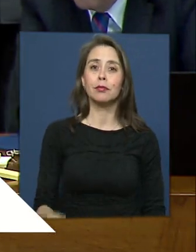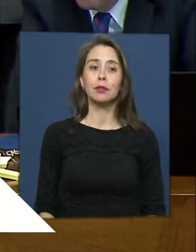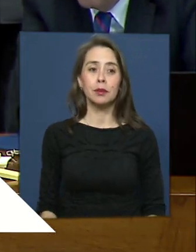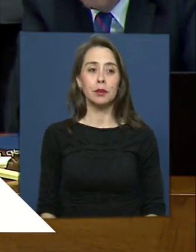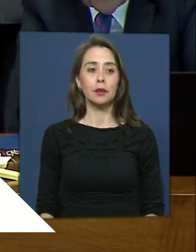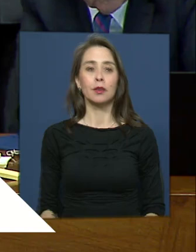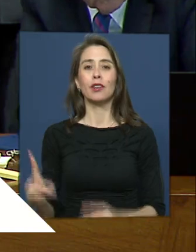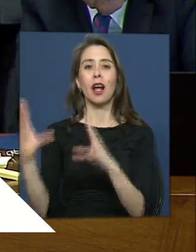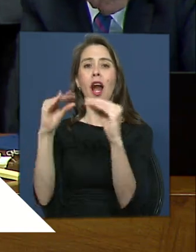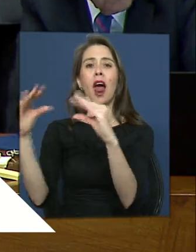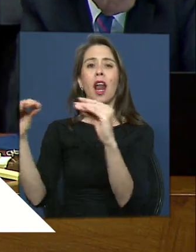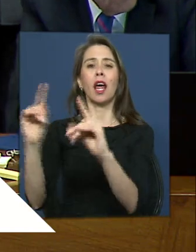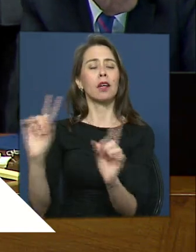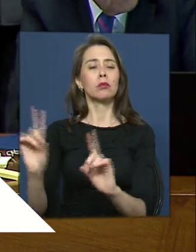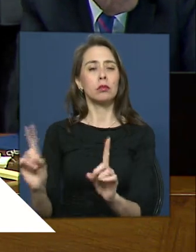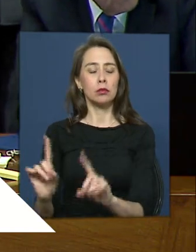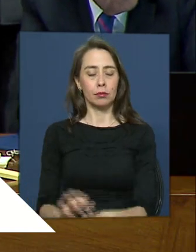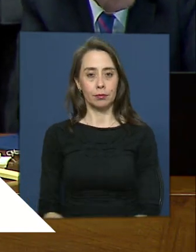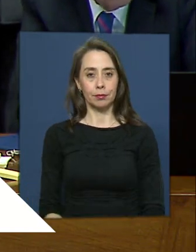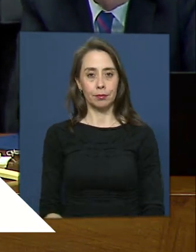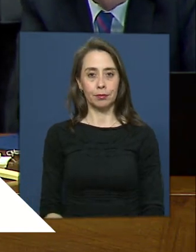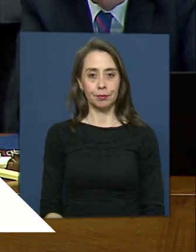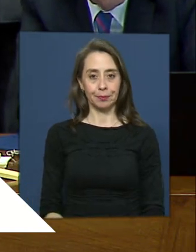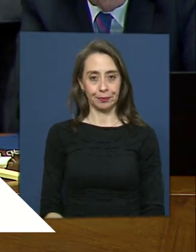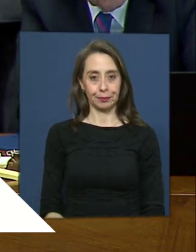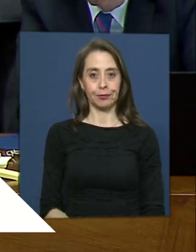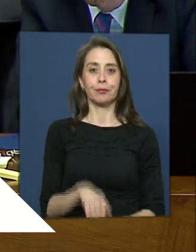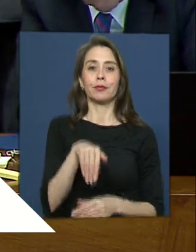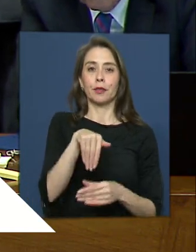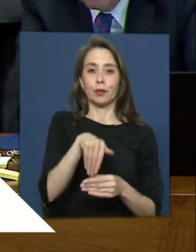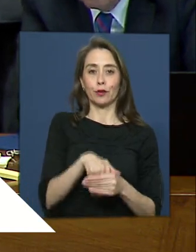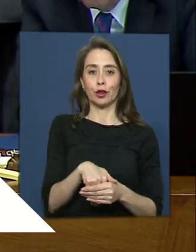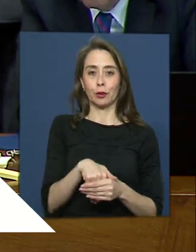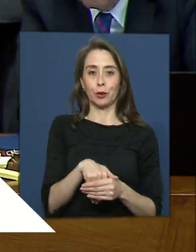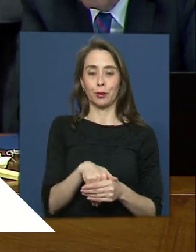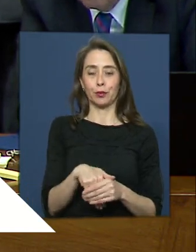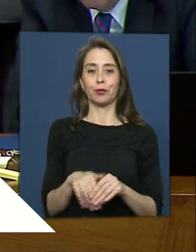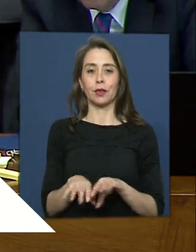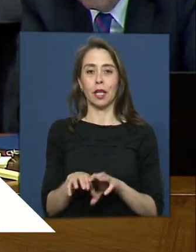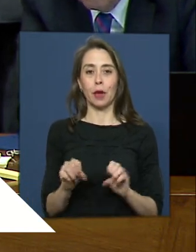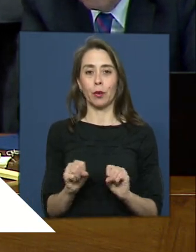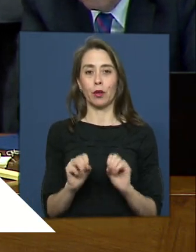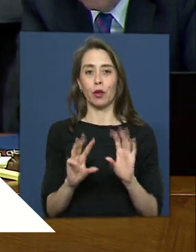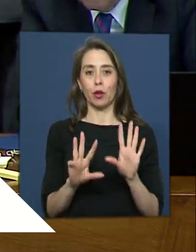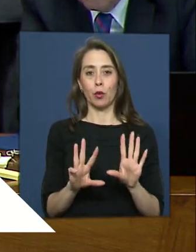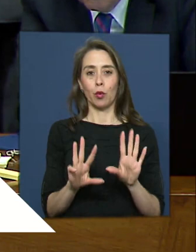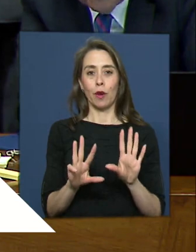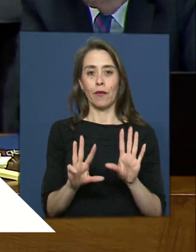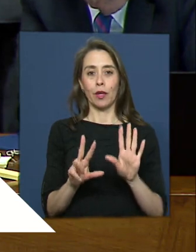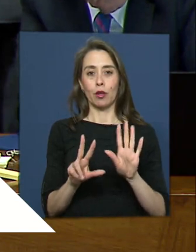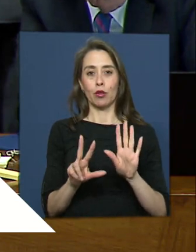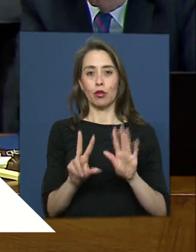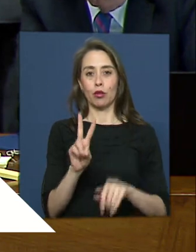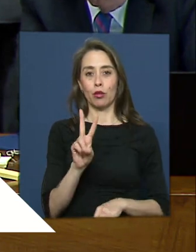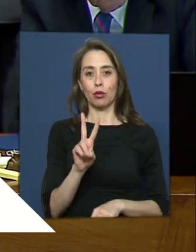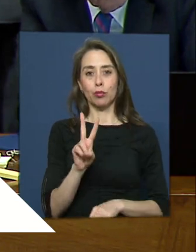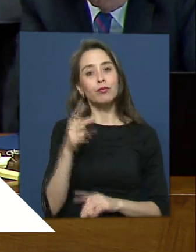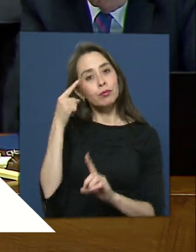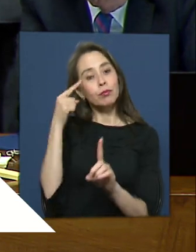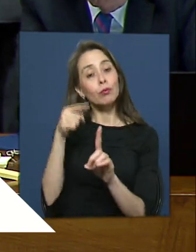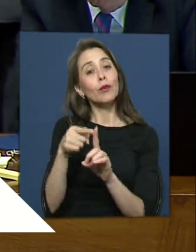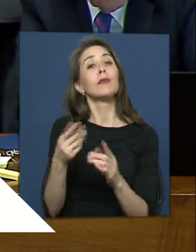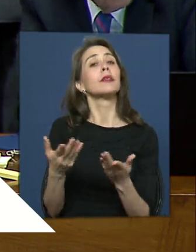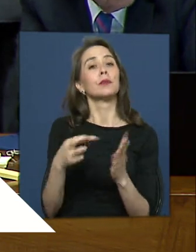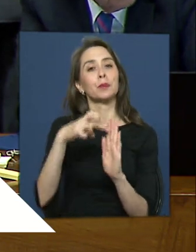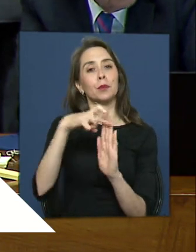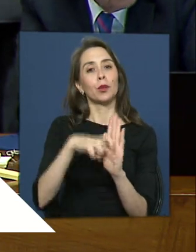que evite el diálogo, por favor, señor Ortiz. En votación, la resolución 982, que tiene por objeto el envío de